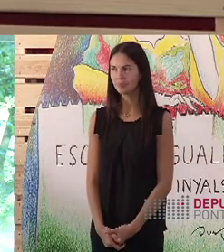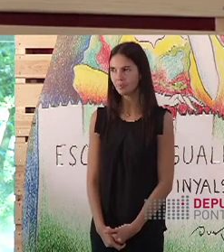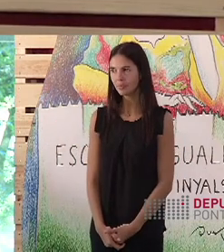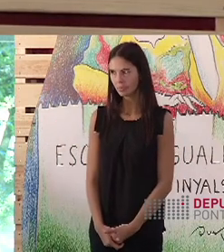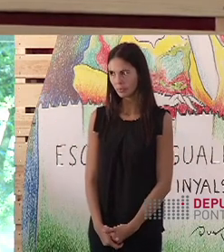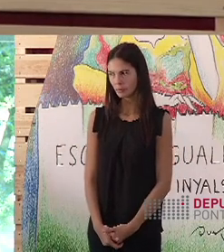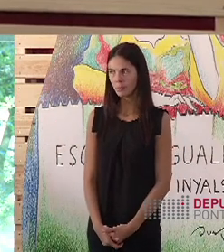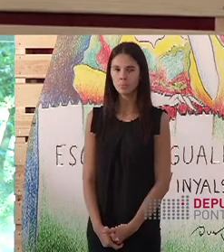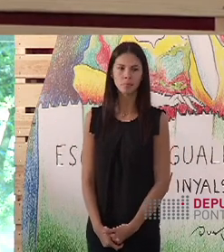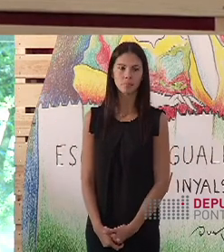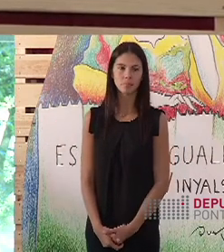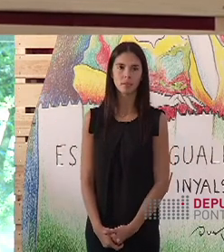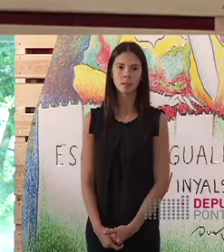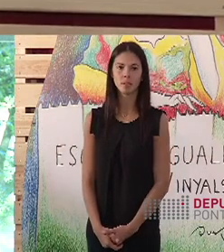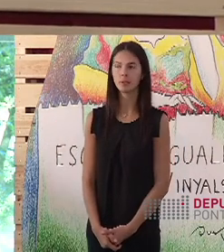Ben,